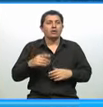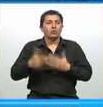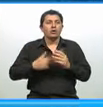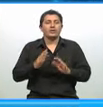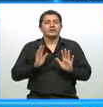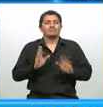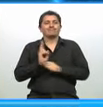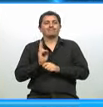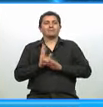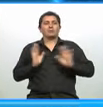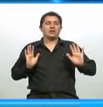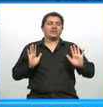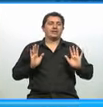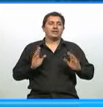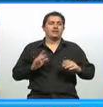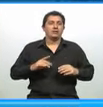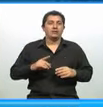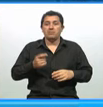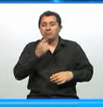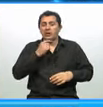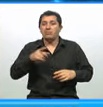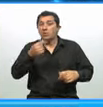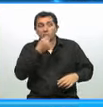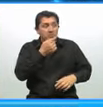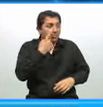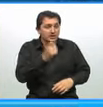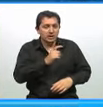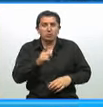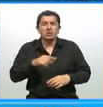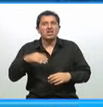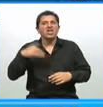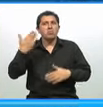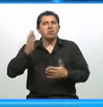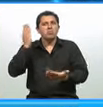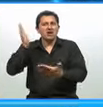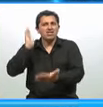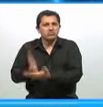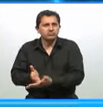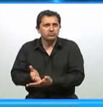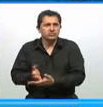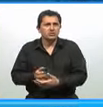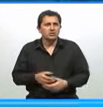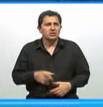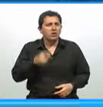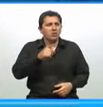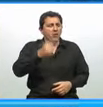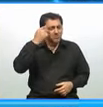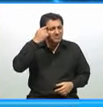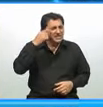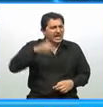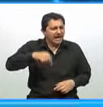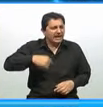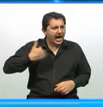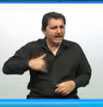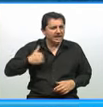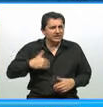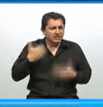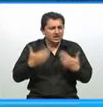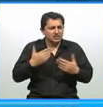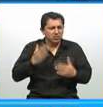propios, pero después saben que tienen que bajar los decibeles porque puede venir la sanción de oficio. ¿Pensás que esto se podría implementar acá y que